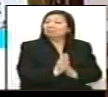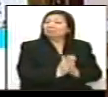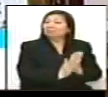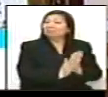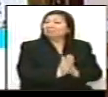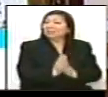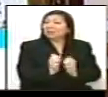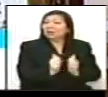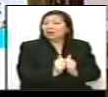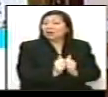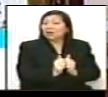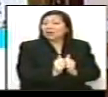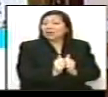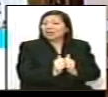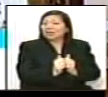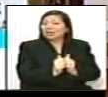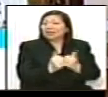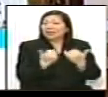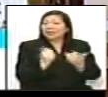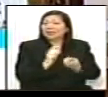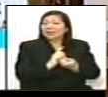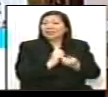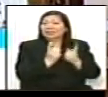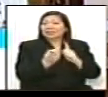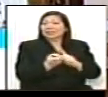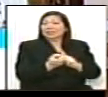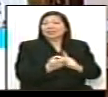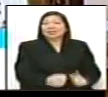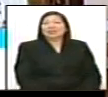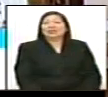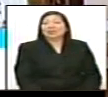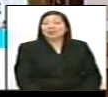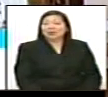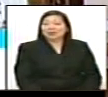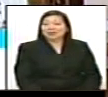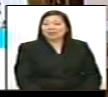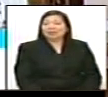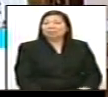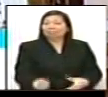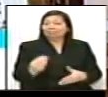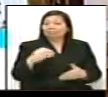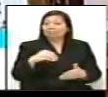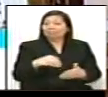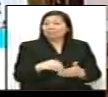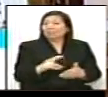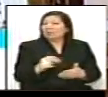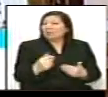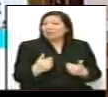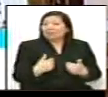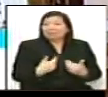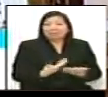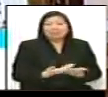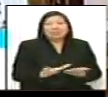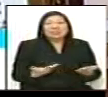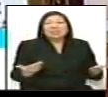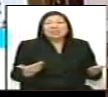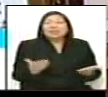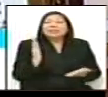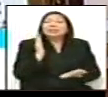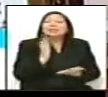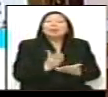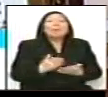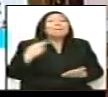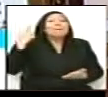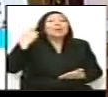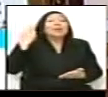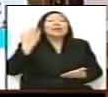beneficiada con este cambio en sus integrantes. Y no tendría por qué ser así. ¿Dónde está la sanción